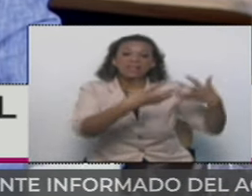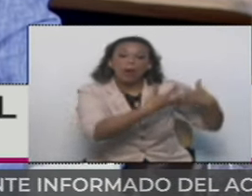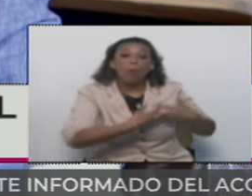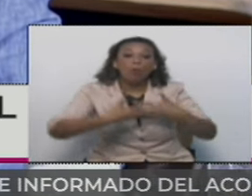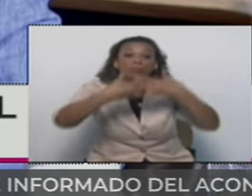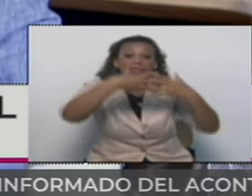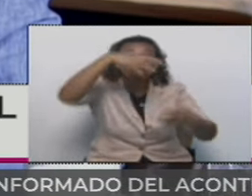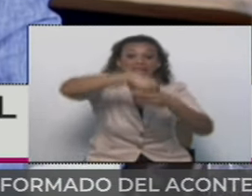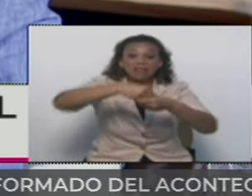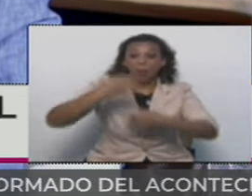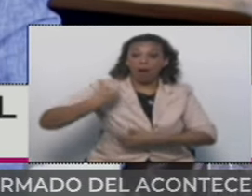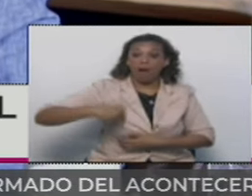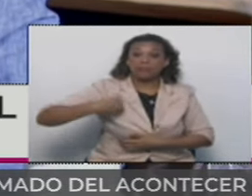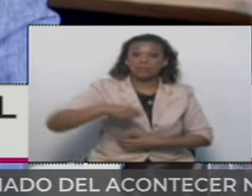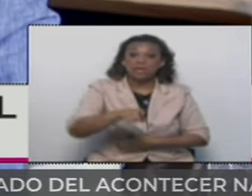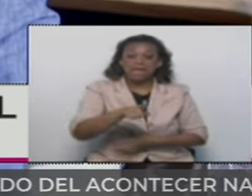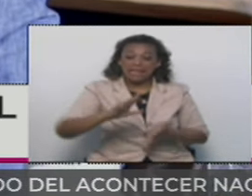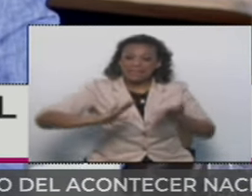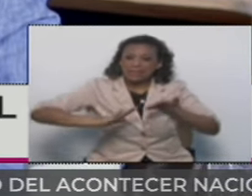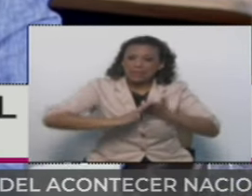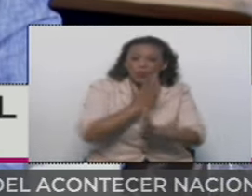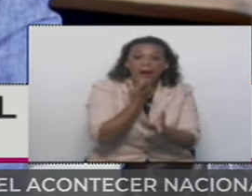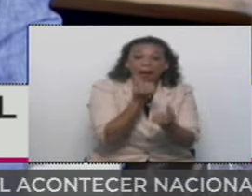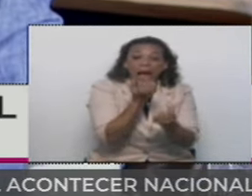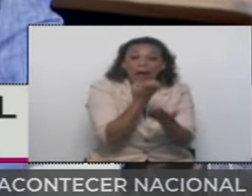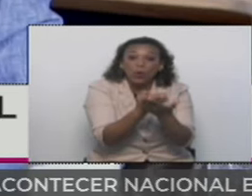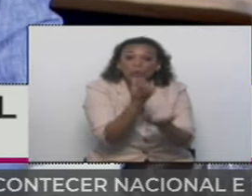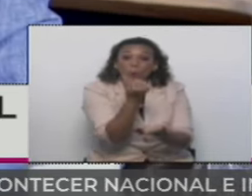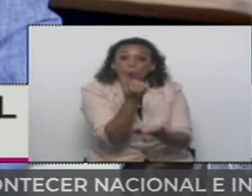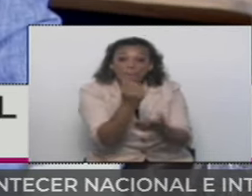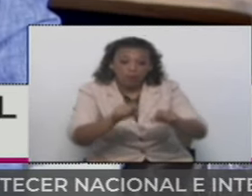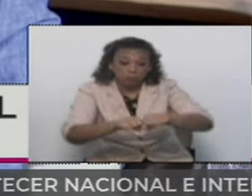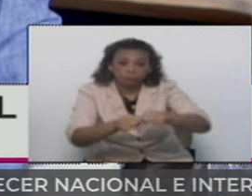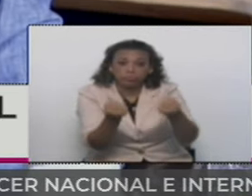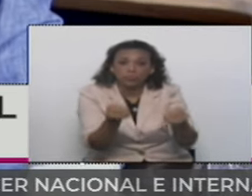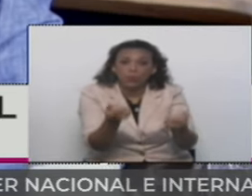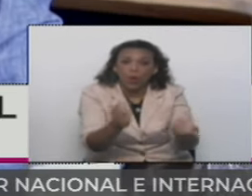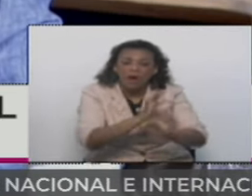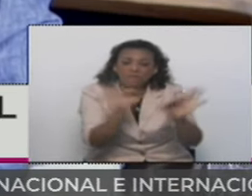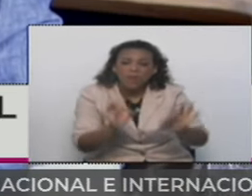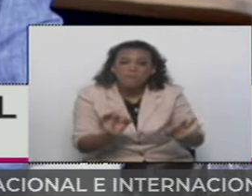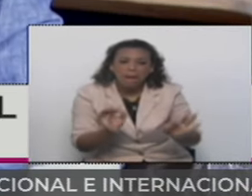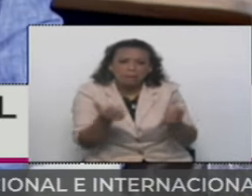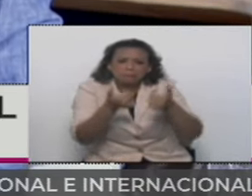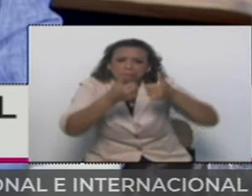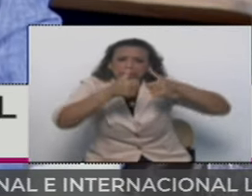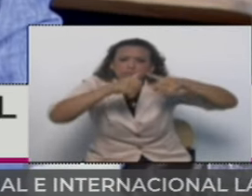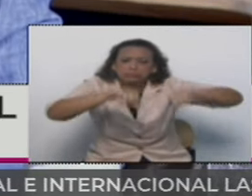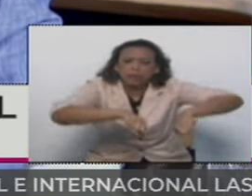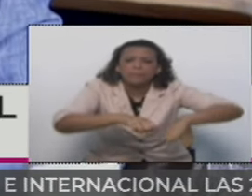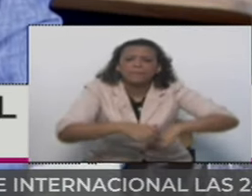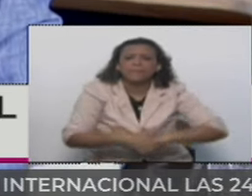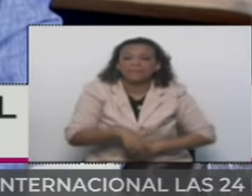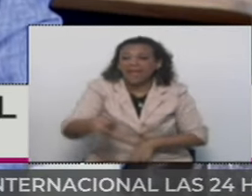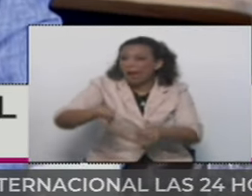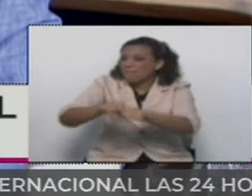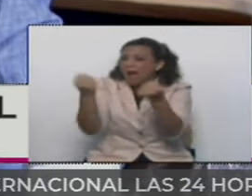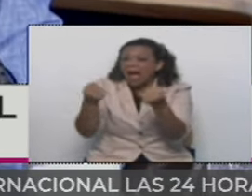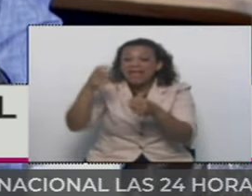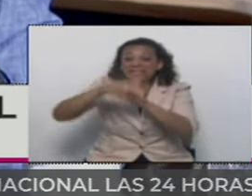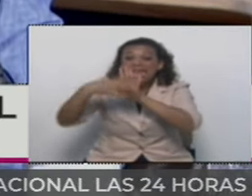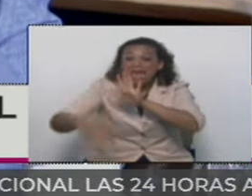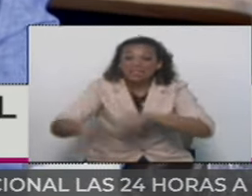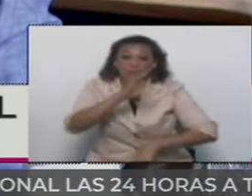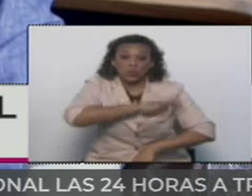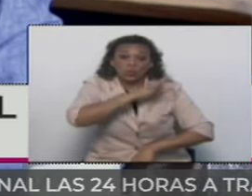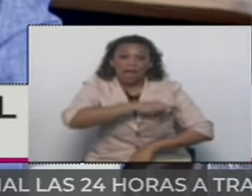Argentina. De destrucción del aparato económico y del poder económico de Argentina. Y de destrucción de los derechos